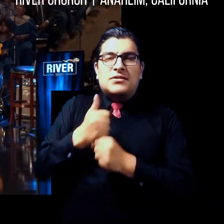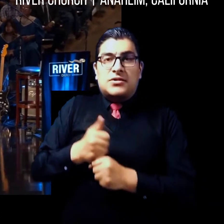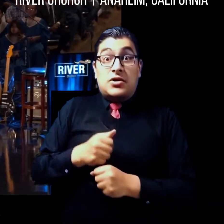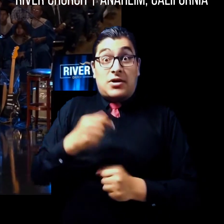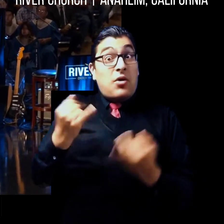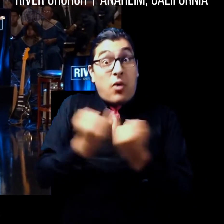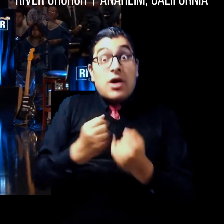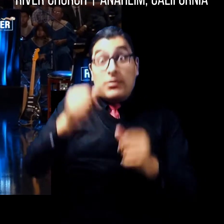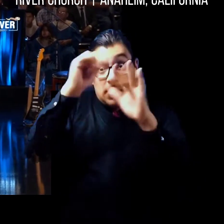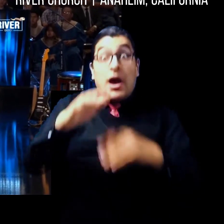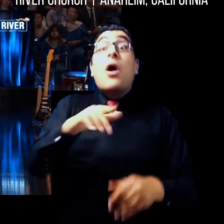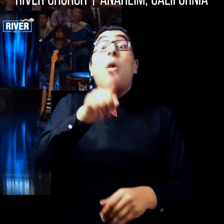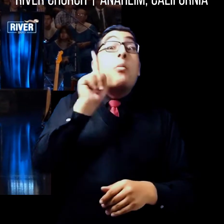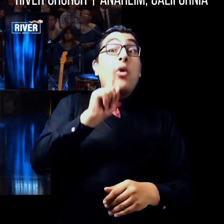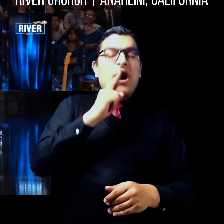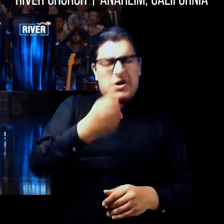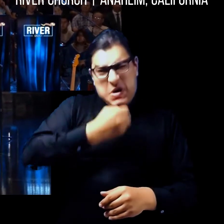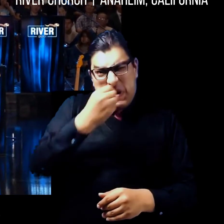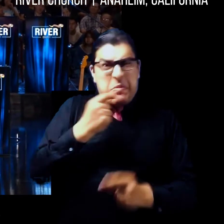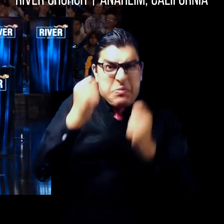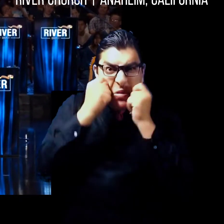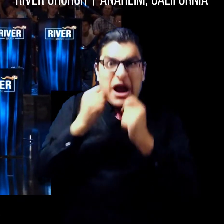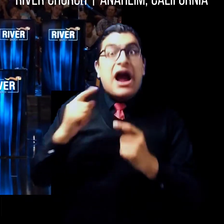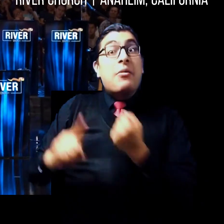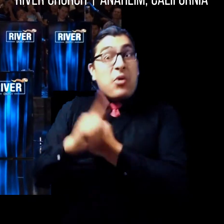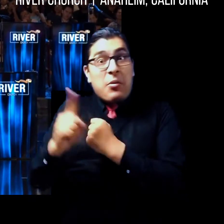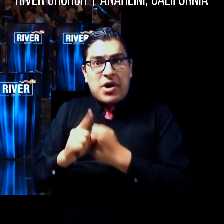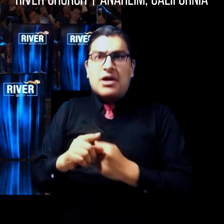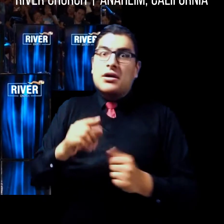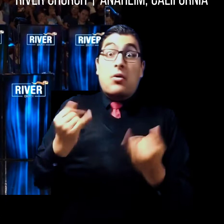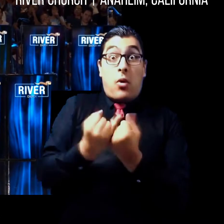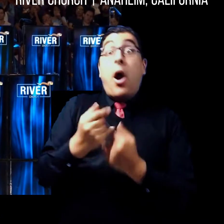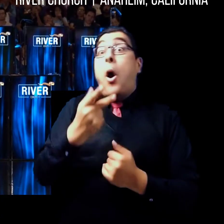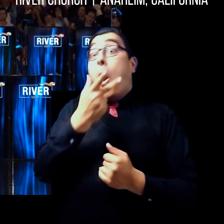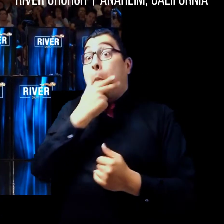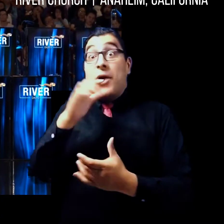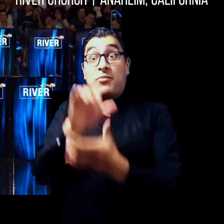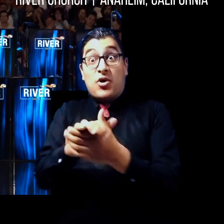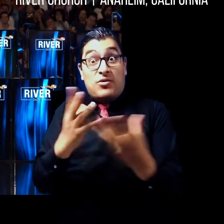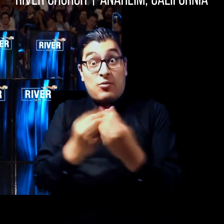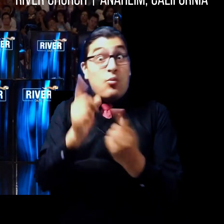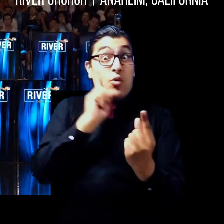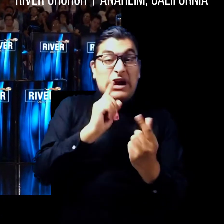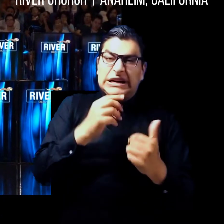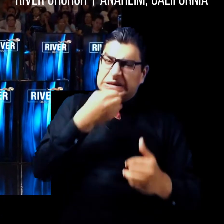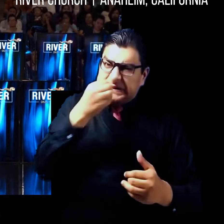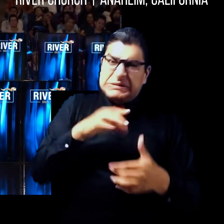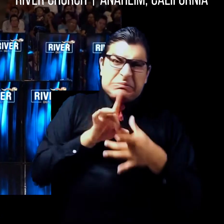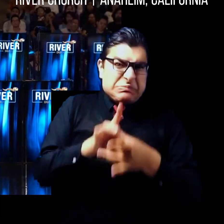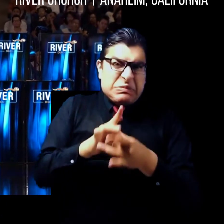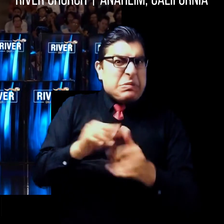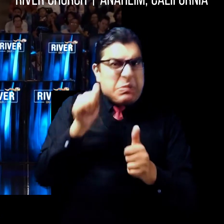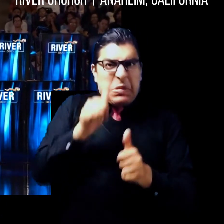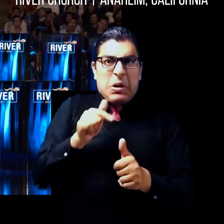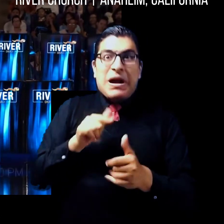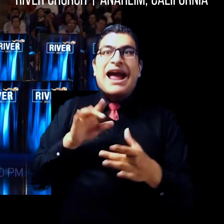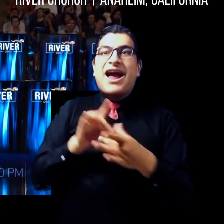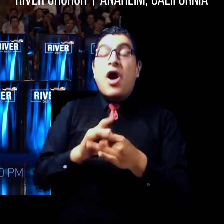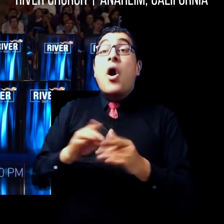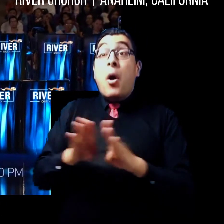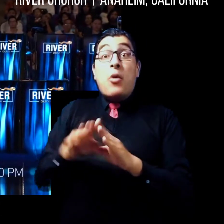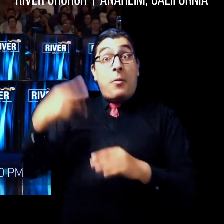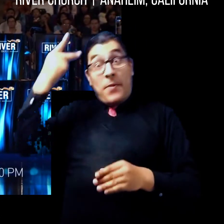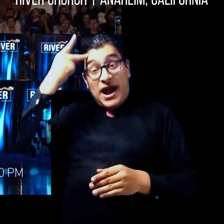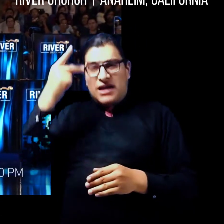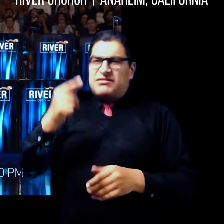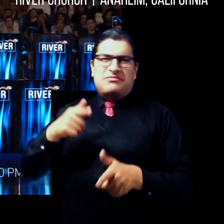un piloto de tormenta en su casa. Bendigo a los hombres que tienen una mujer piloto de tormenta. Bendigo a los que tienen una iglesia cuyo pastor